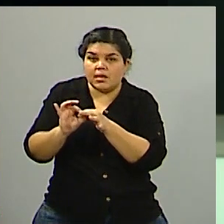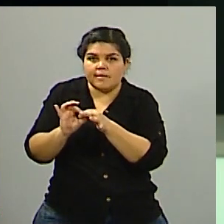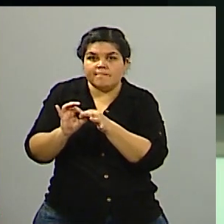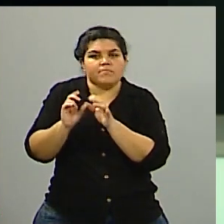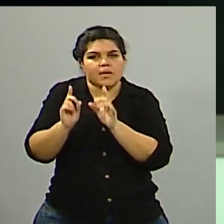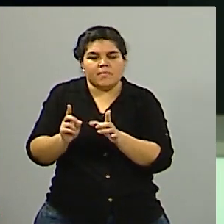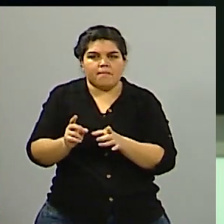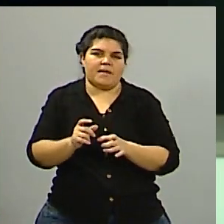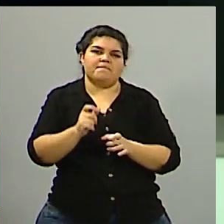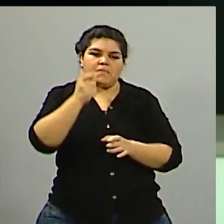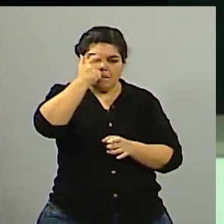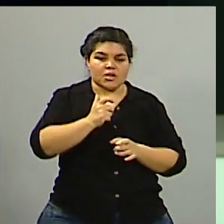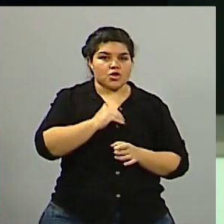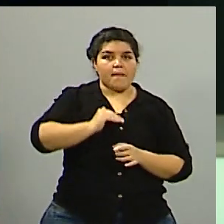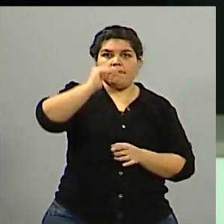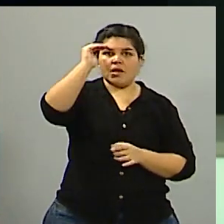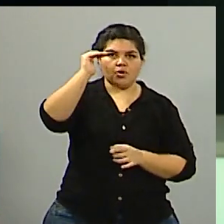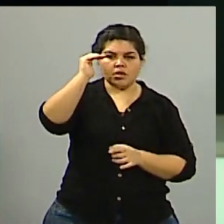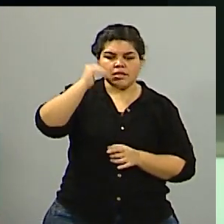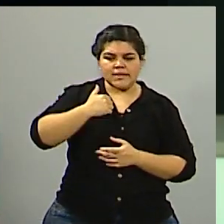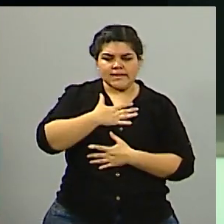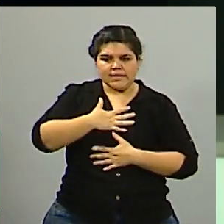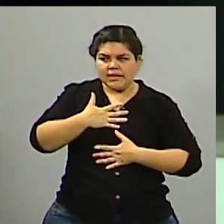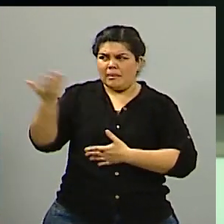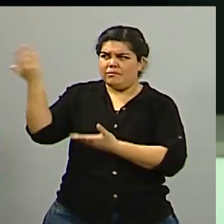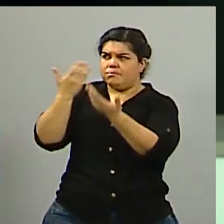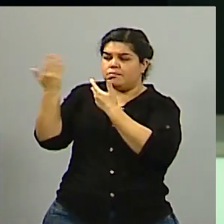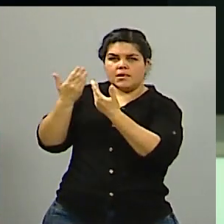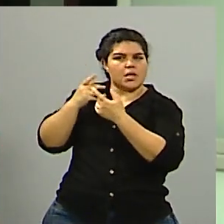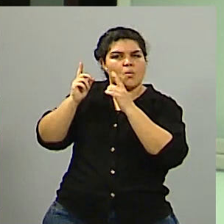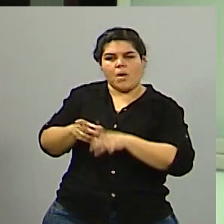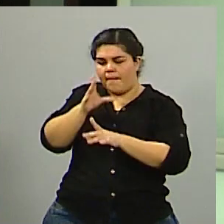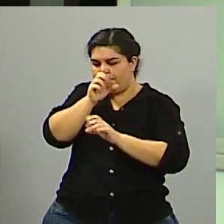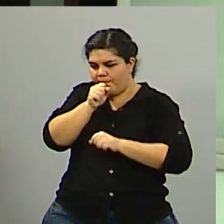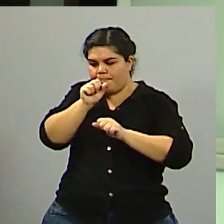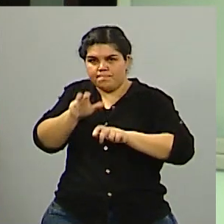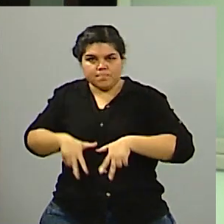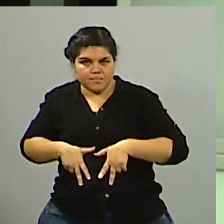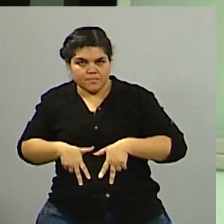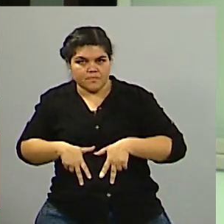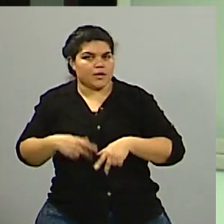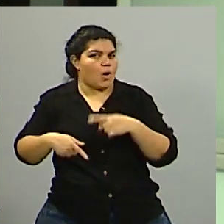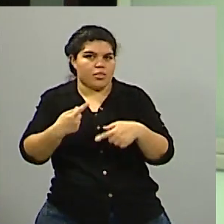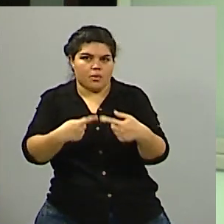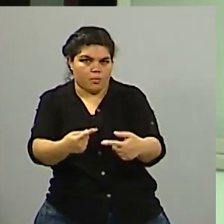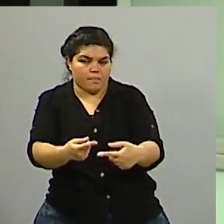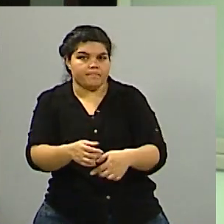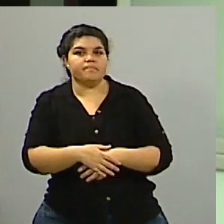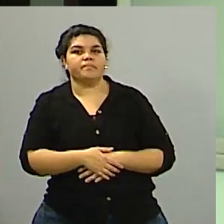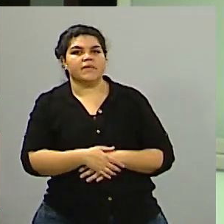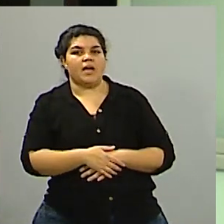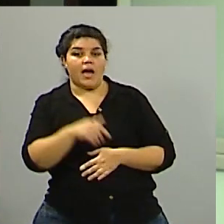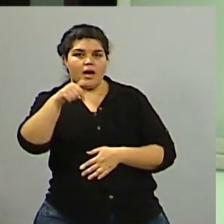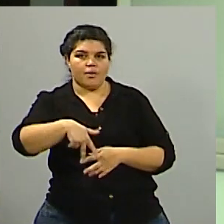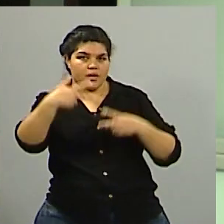mujer mayor o ese hombre mayor también esté siendo víctima de violencia. Belén, vamos a ir a una pausa, pero vamos a seguir hablando de este tema